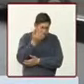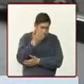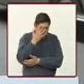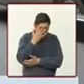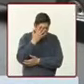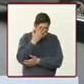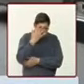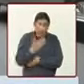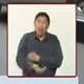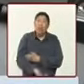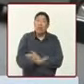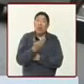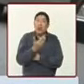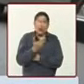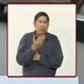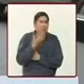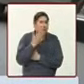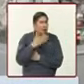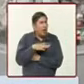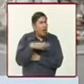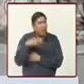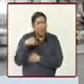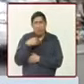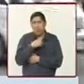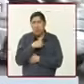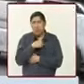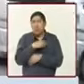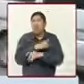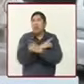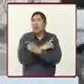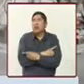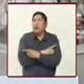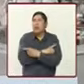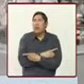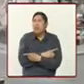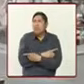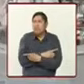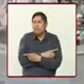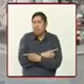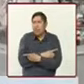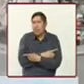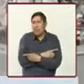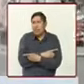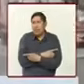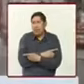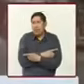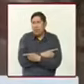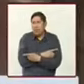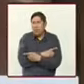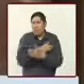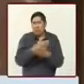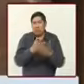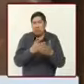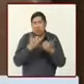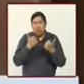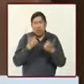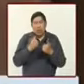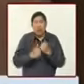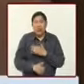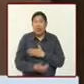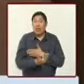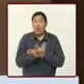Porque en el día estamos de mala gana a veces. Y un buen descanso para recuperarse para el día siguiente.